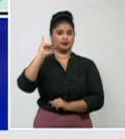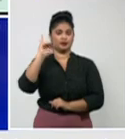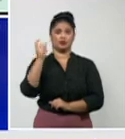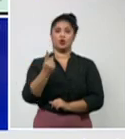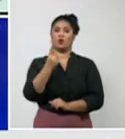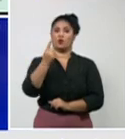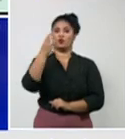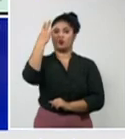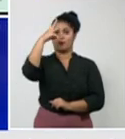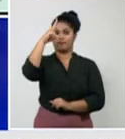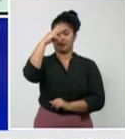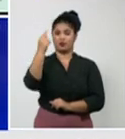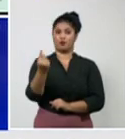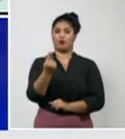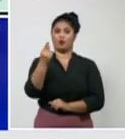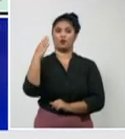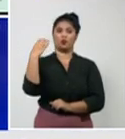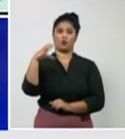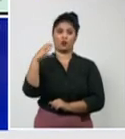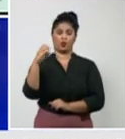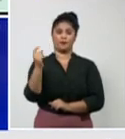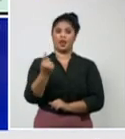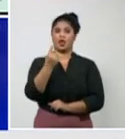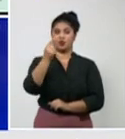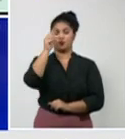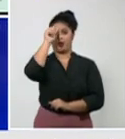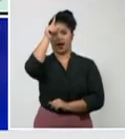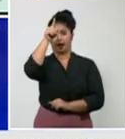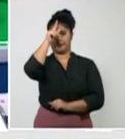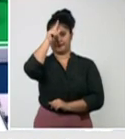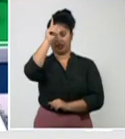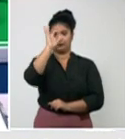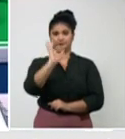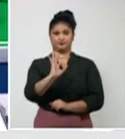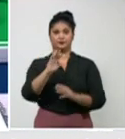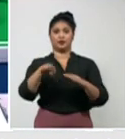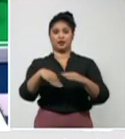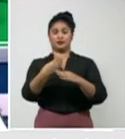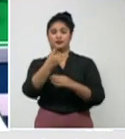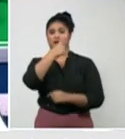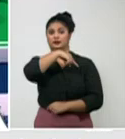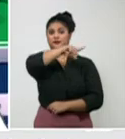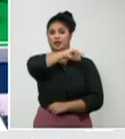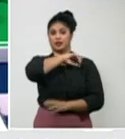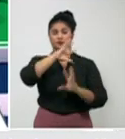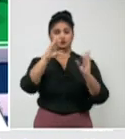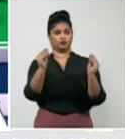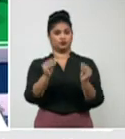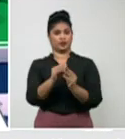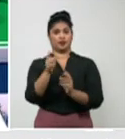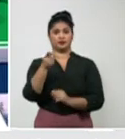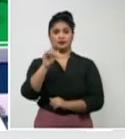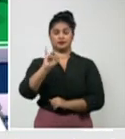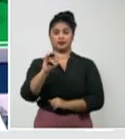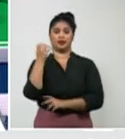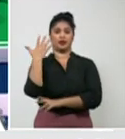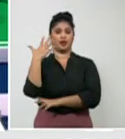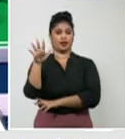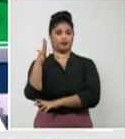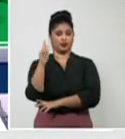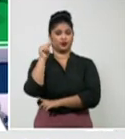de Alemania. Y se diagnostican ayer 16 extranjeros que